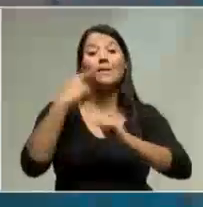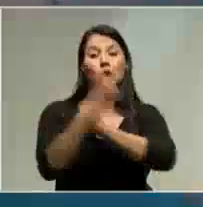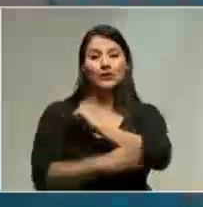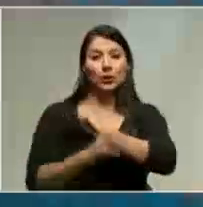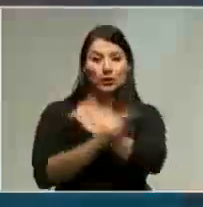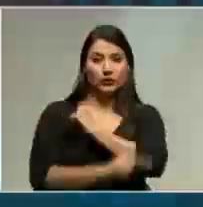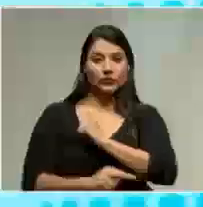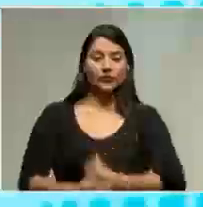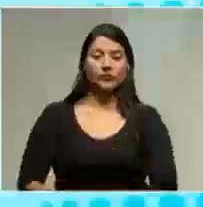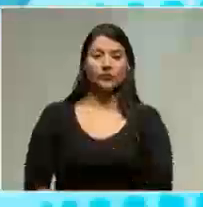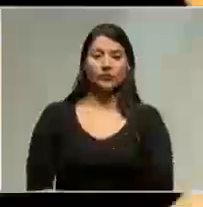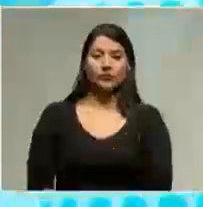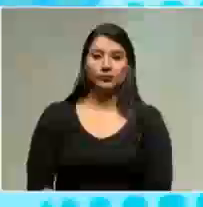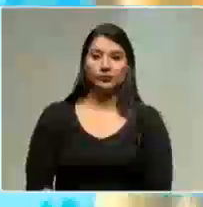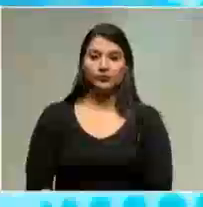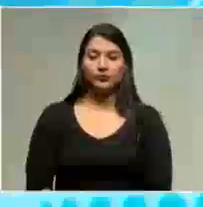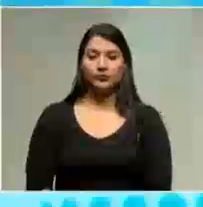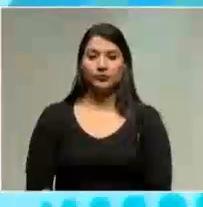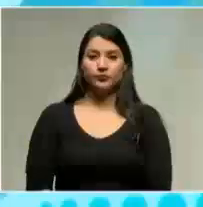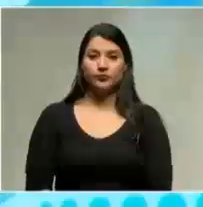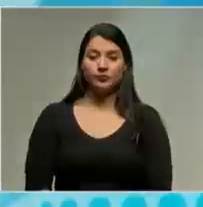informe.